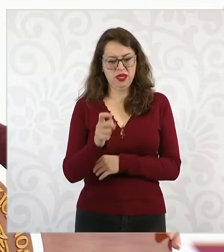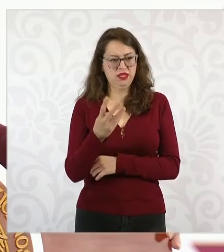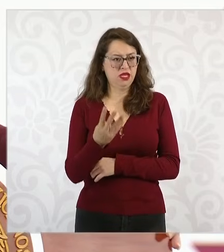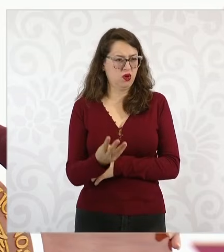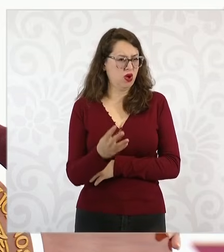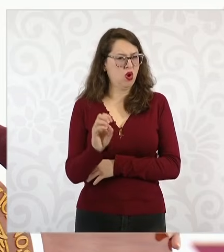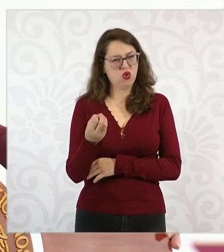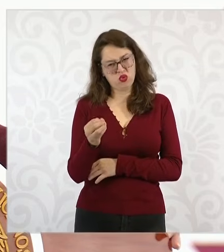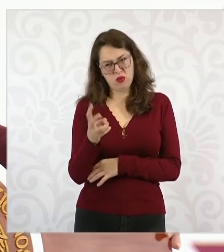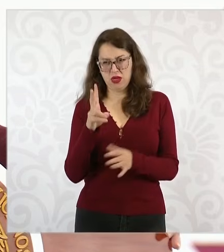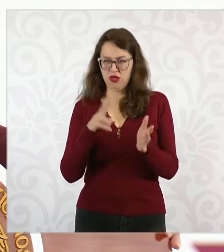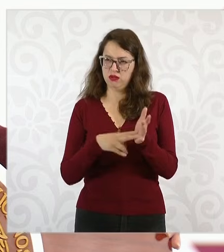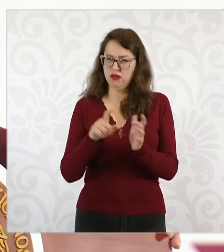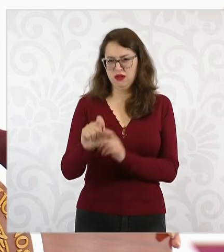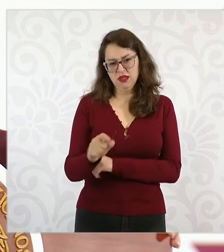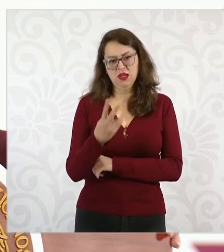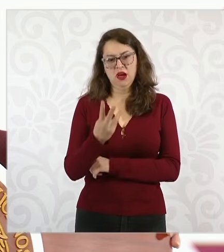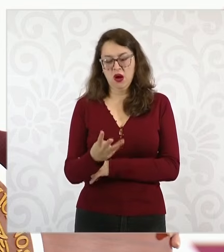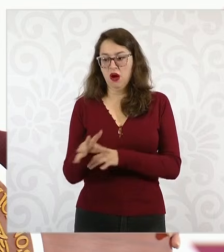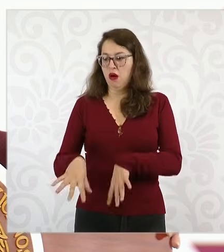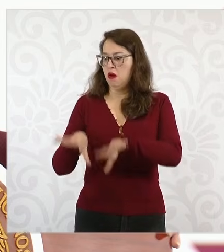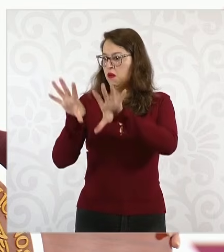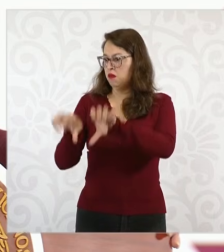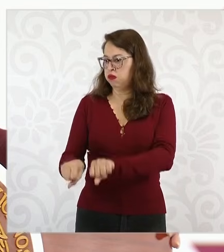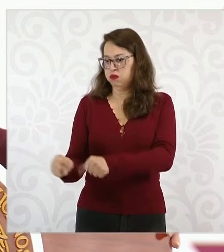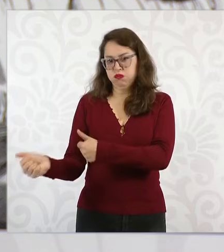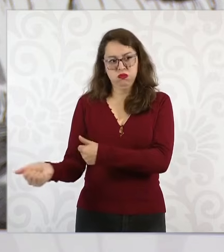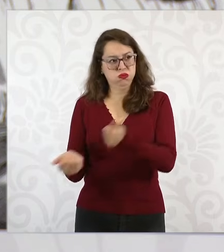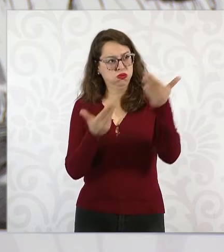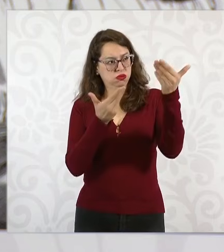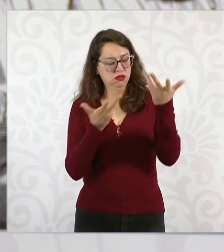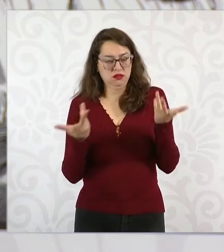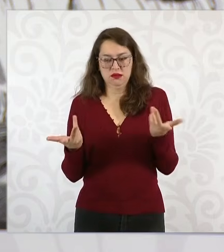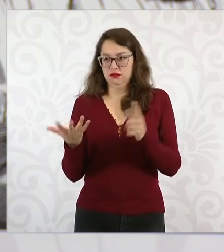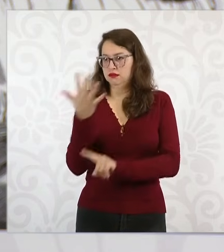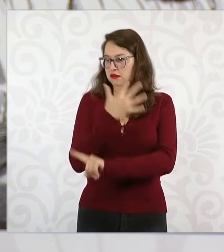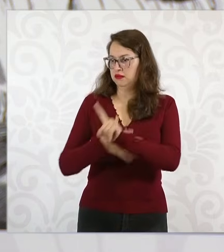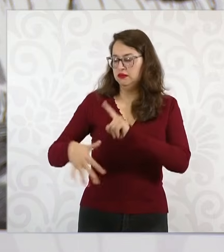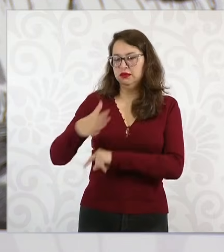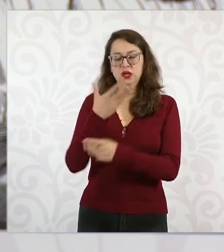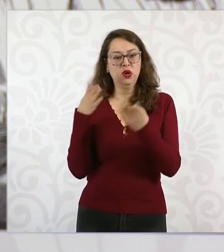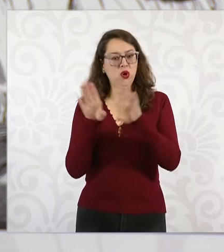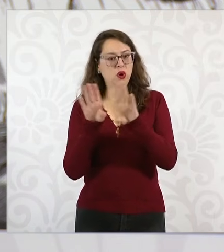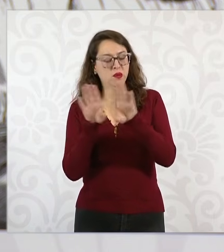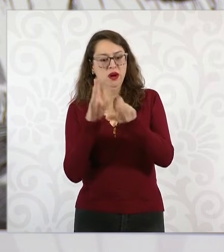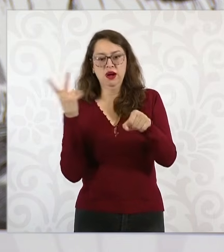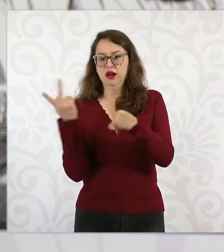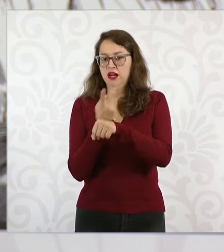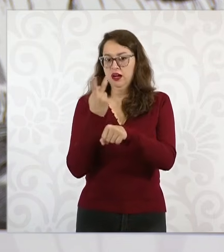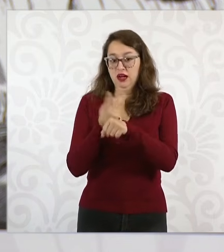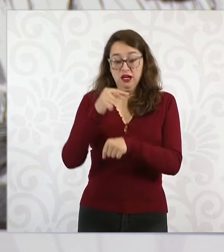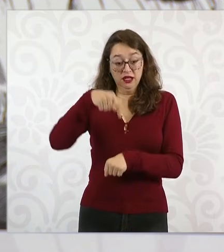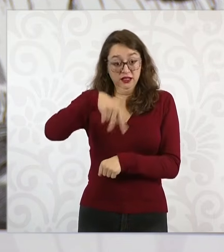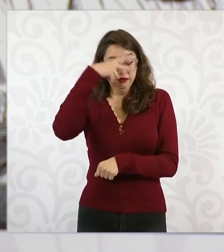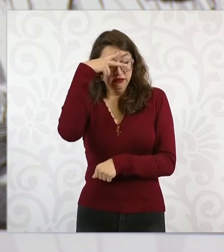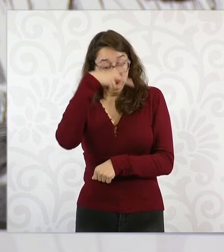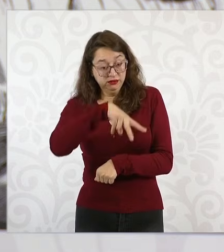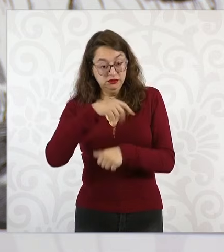del 2024. ¿Y cómo fue ese episodio? ¿Qué fue lo que las autoridades